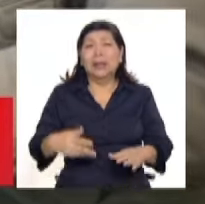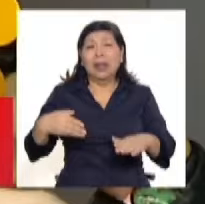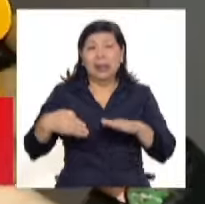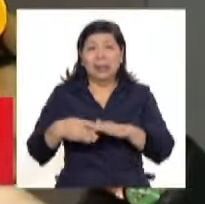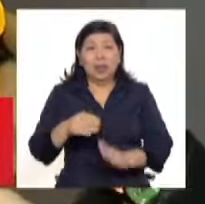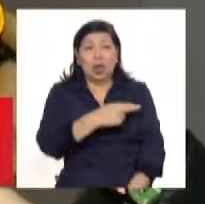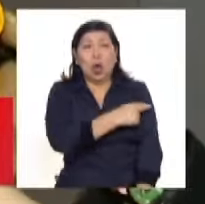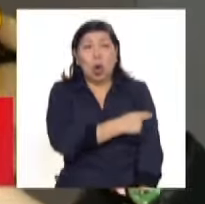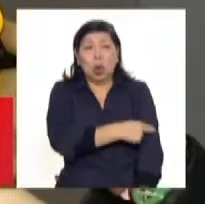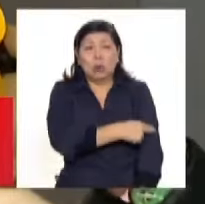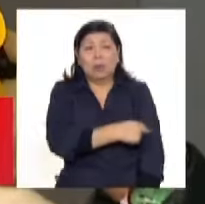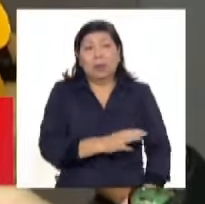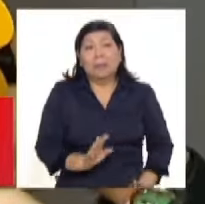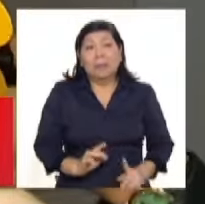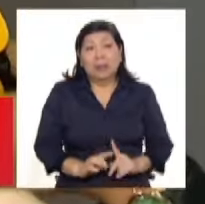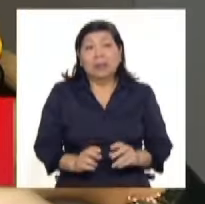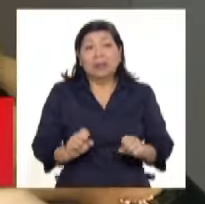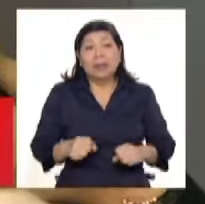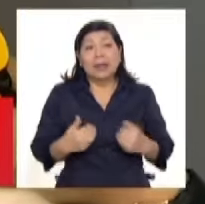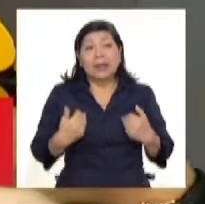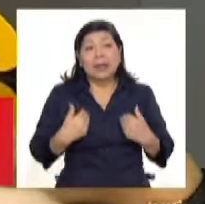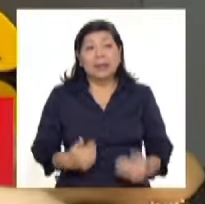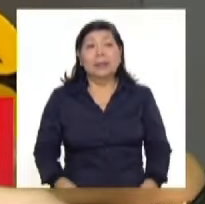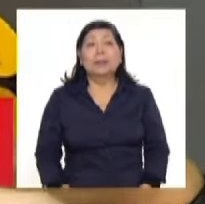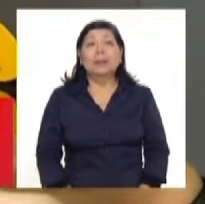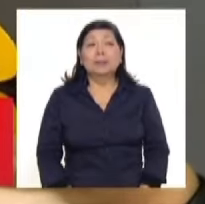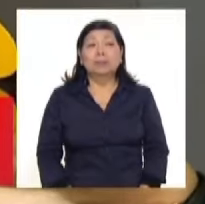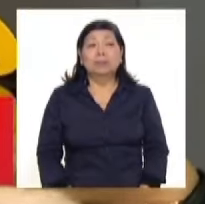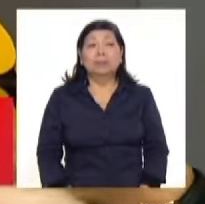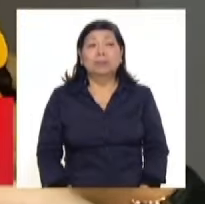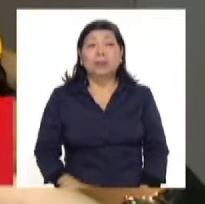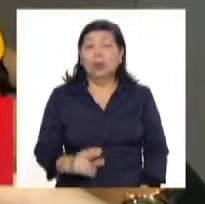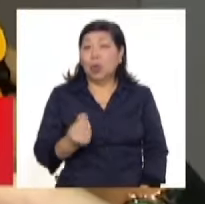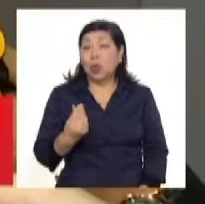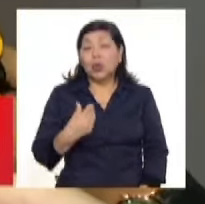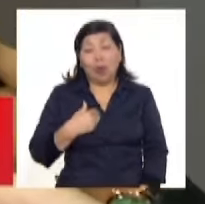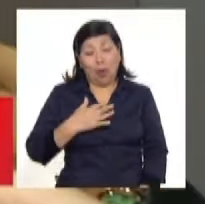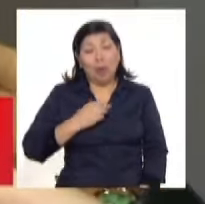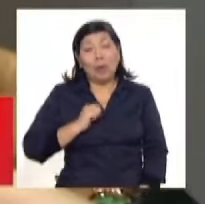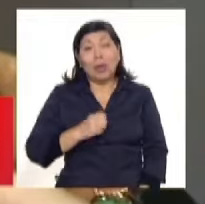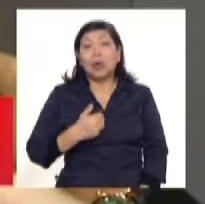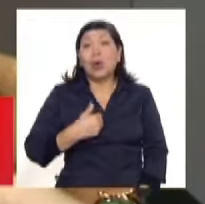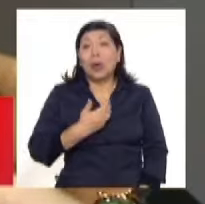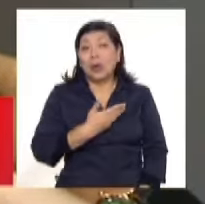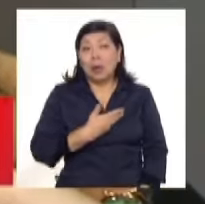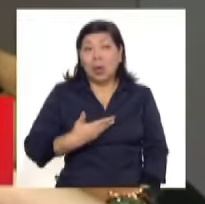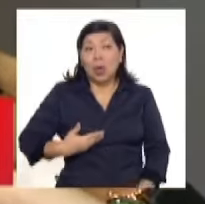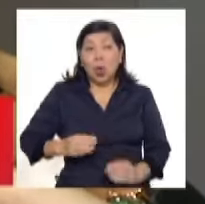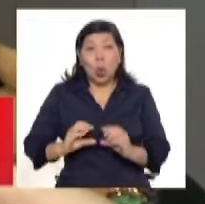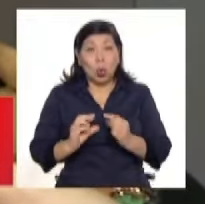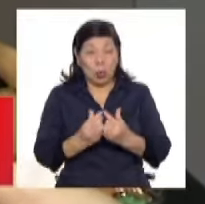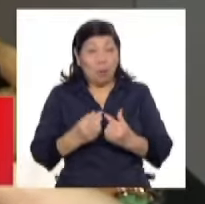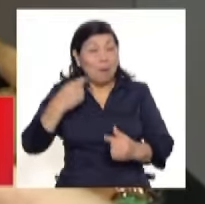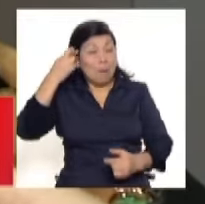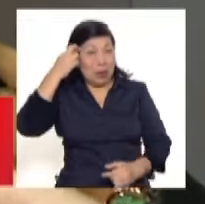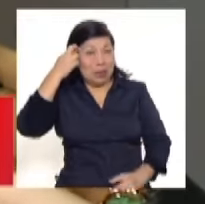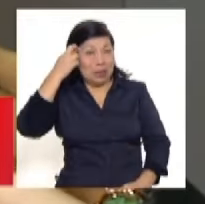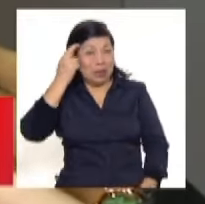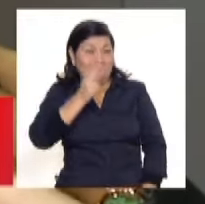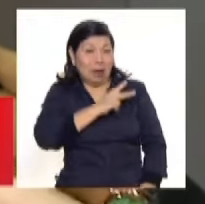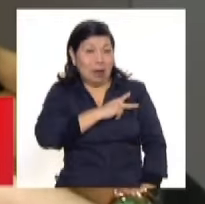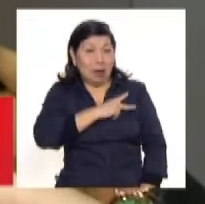internado. Así es que lo que a mí me corresponde, no solamente como hija, sino como presidenta del Partido Fuerza Popular,